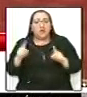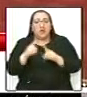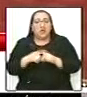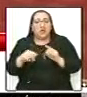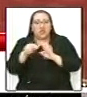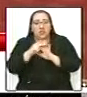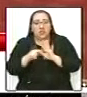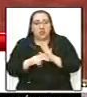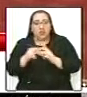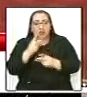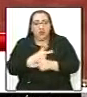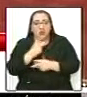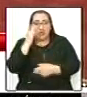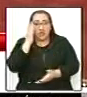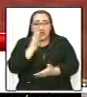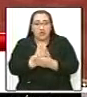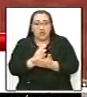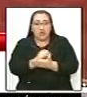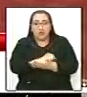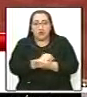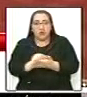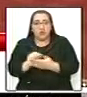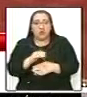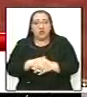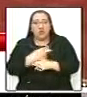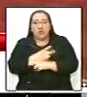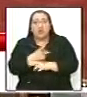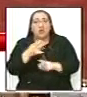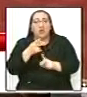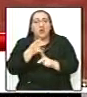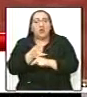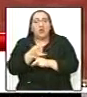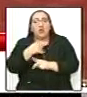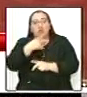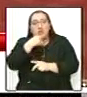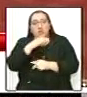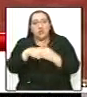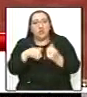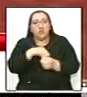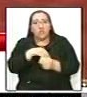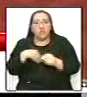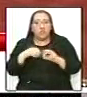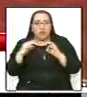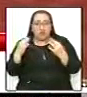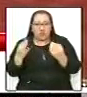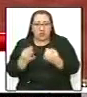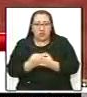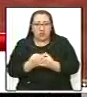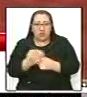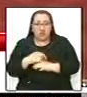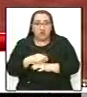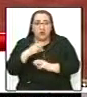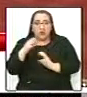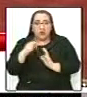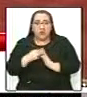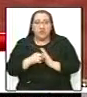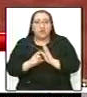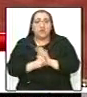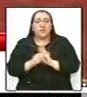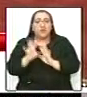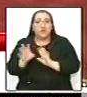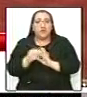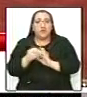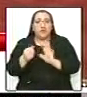normas para prevenir, sancionar y erradicar la violencia contra las mujeres y los integrantes del grupo familiar. Proyectos de ley